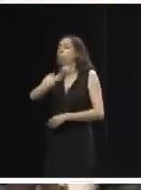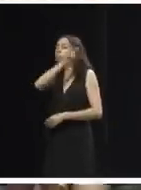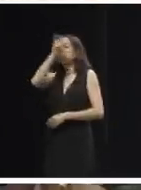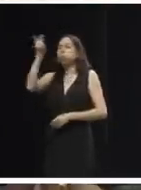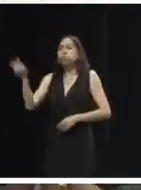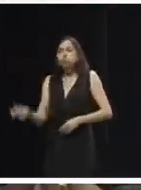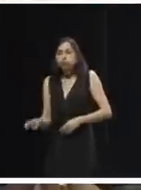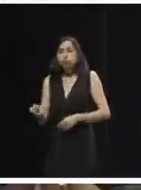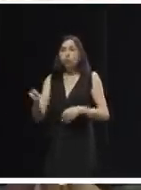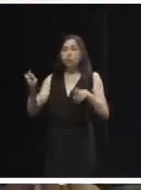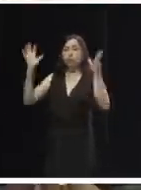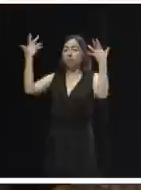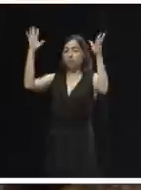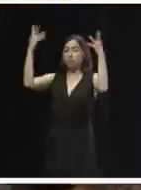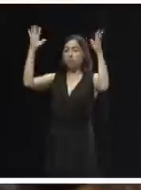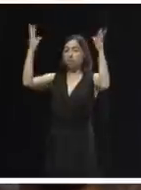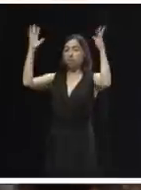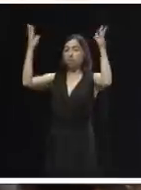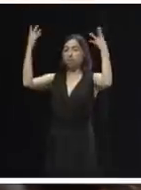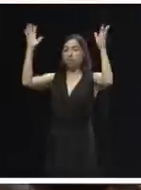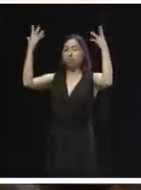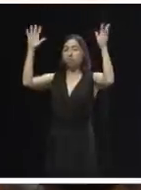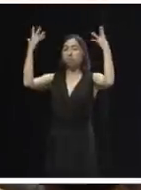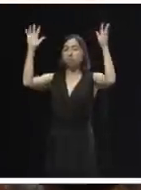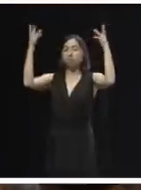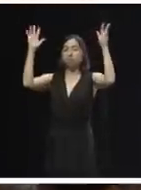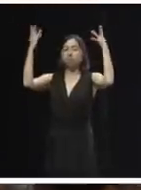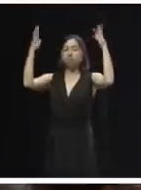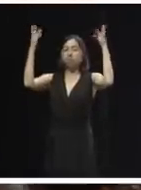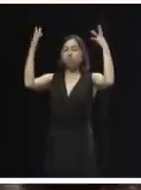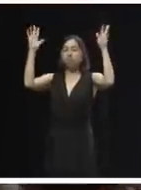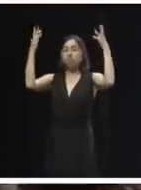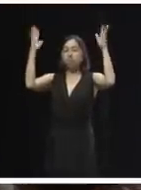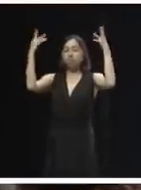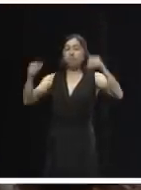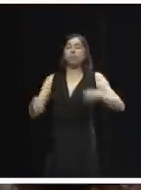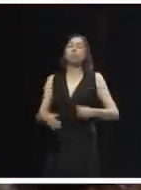España que es mejor. Y mirad.